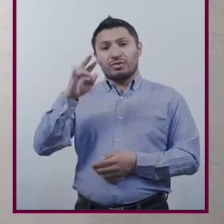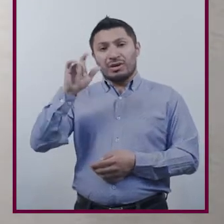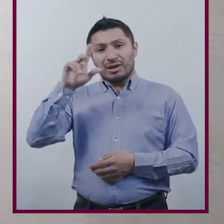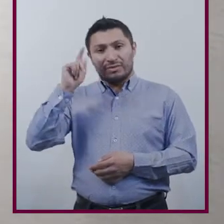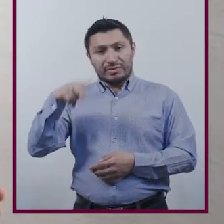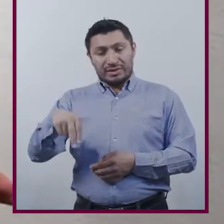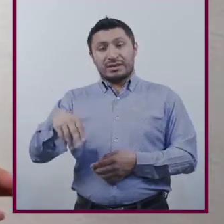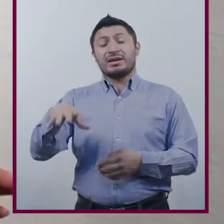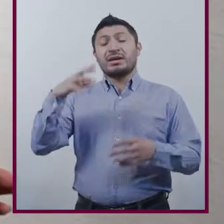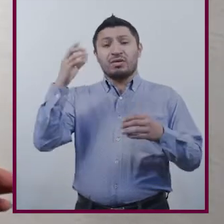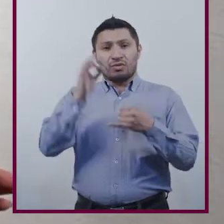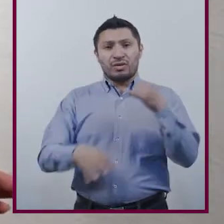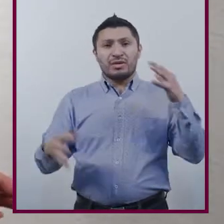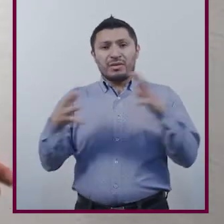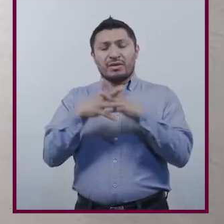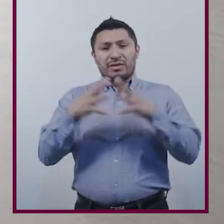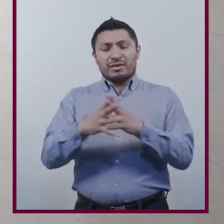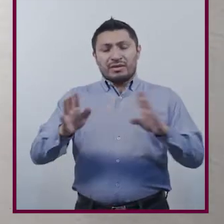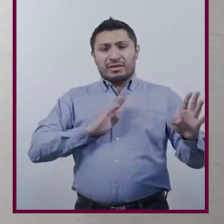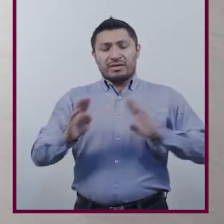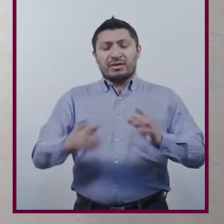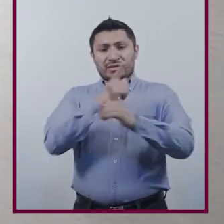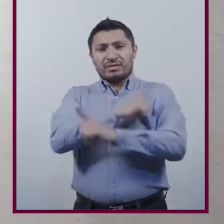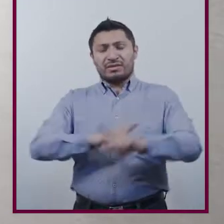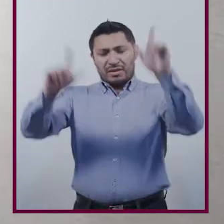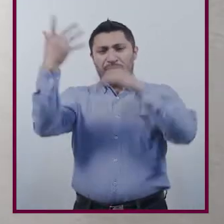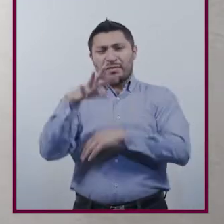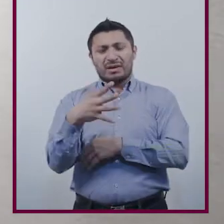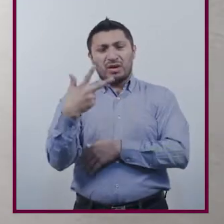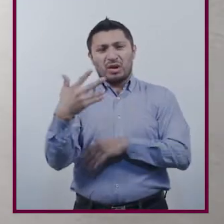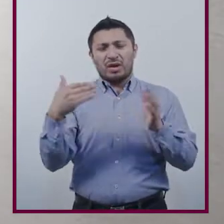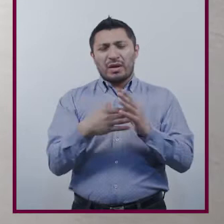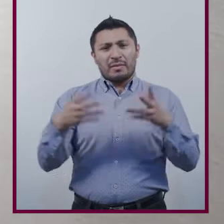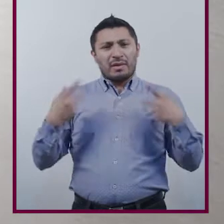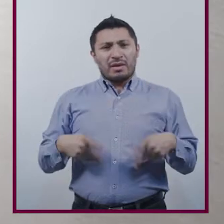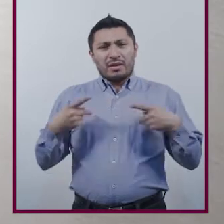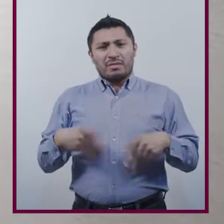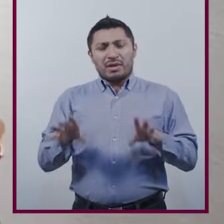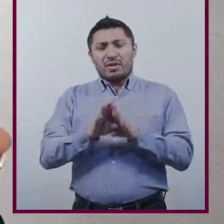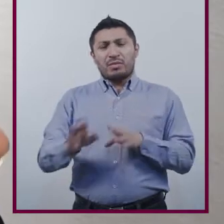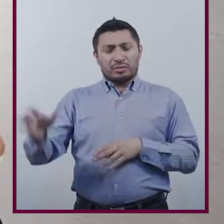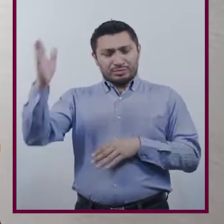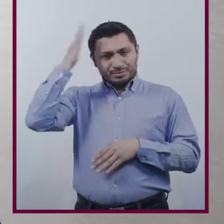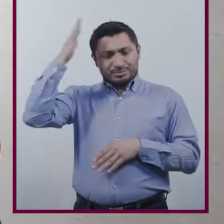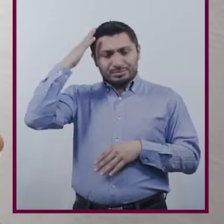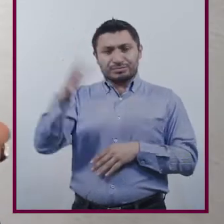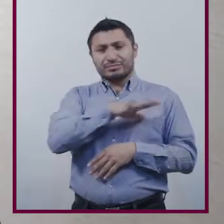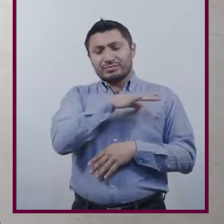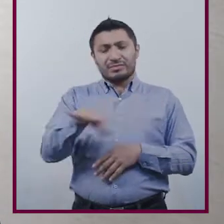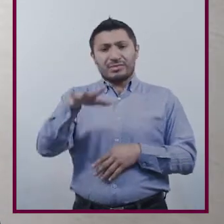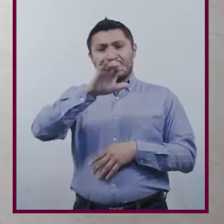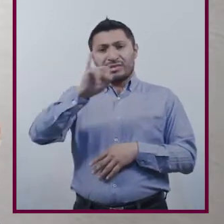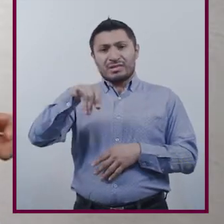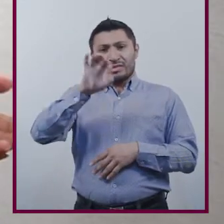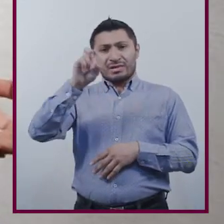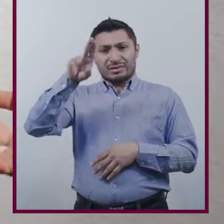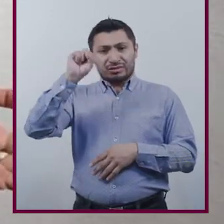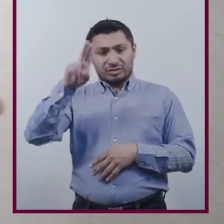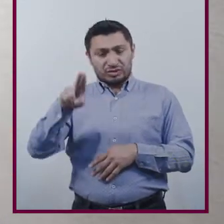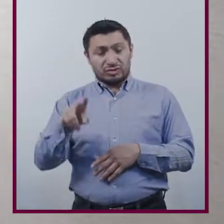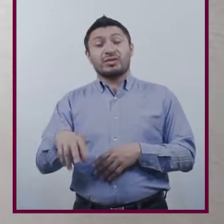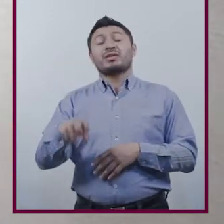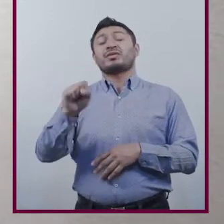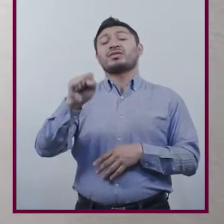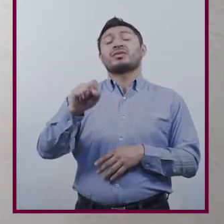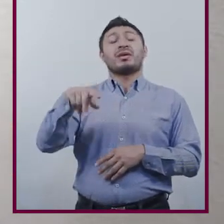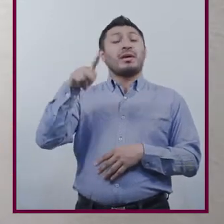última batalla. El ejército liberal, que sumaba unos 8,000 hombres, estaba al mando del general Jesús González Ortega,